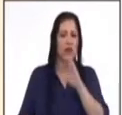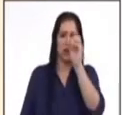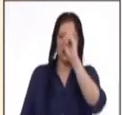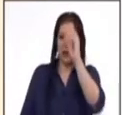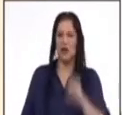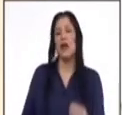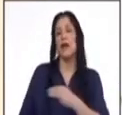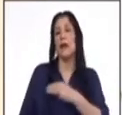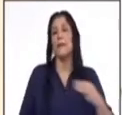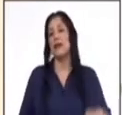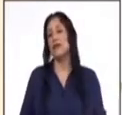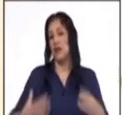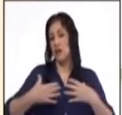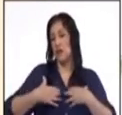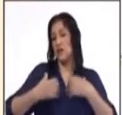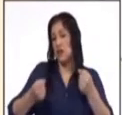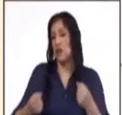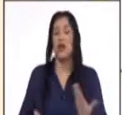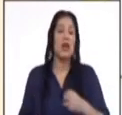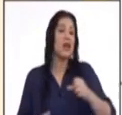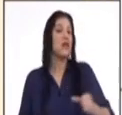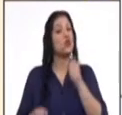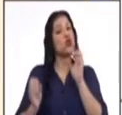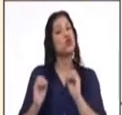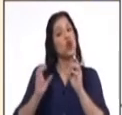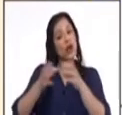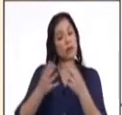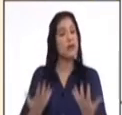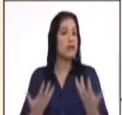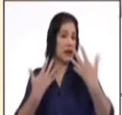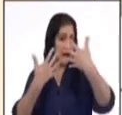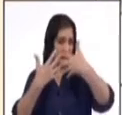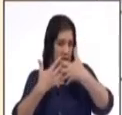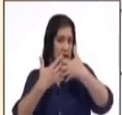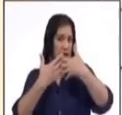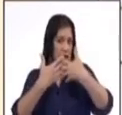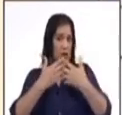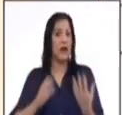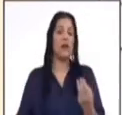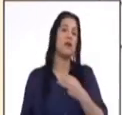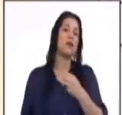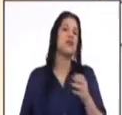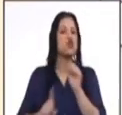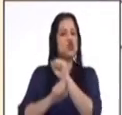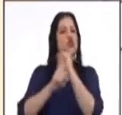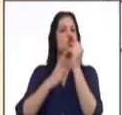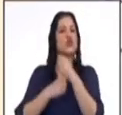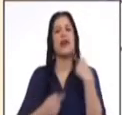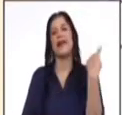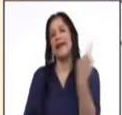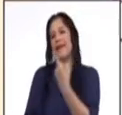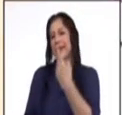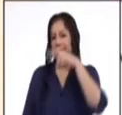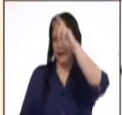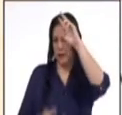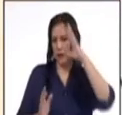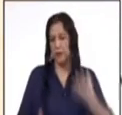estadísticos del Ministerio de Salud y de los organismos vinculados con el sector social en general.